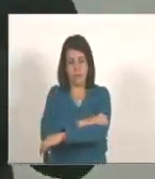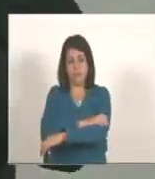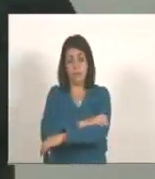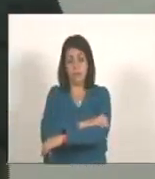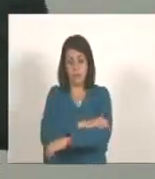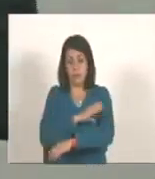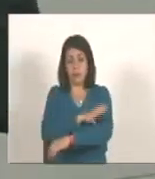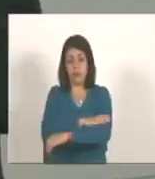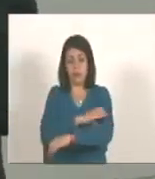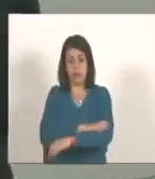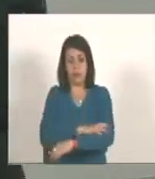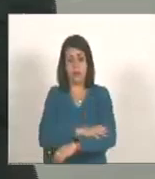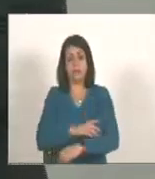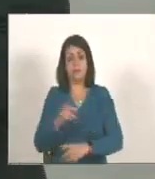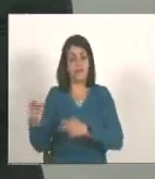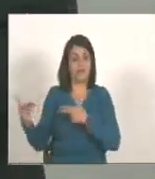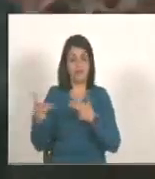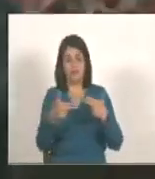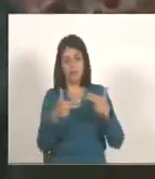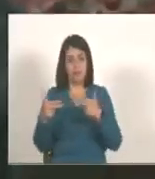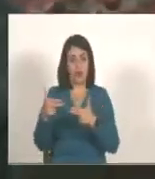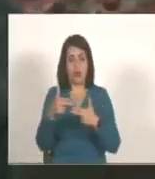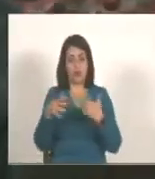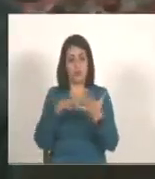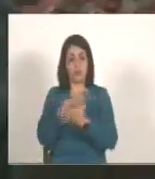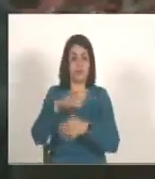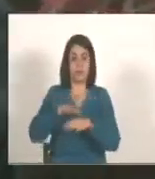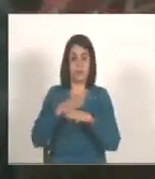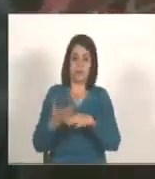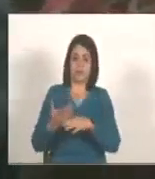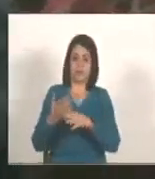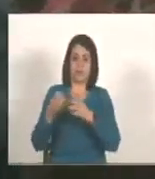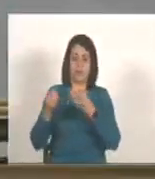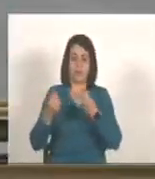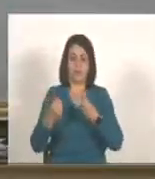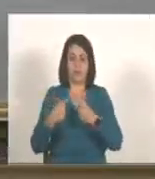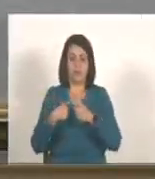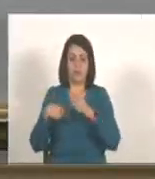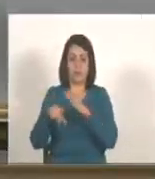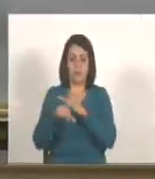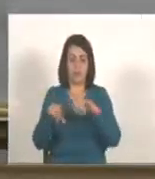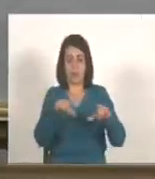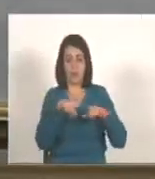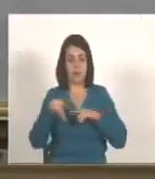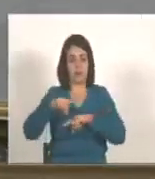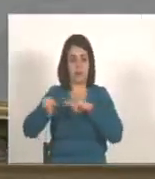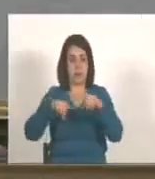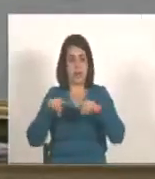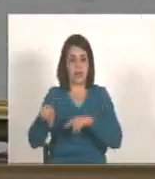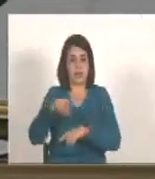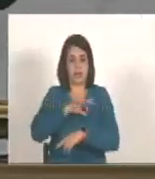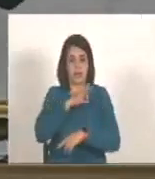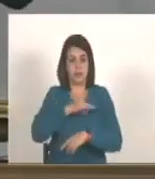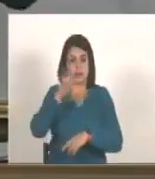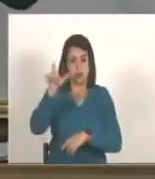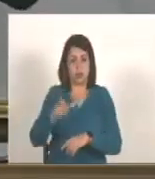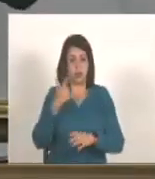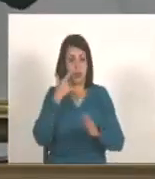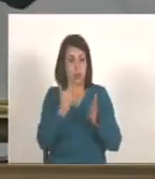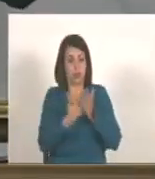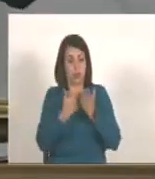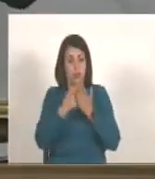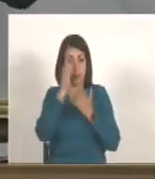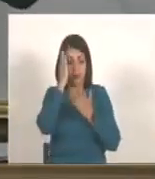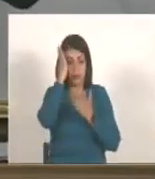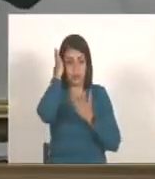fascista, violenta, que recibe precisamente órdenes de este señor, me consta.